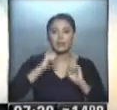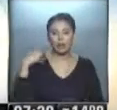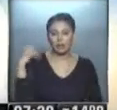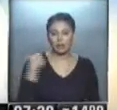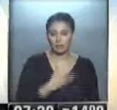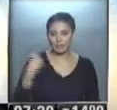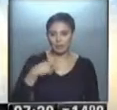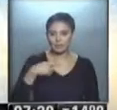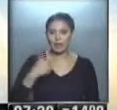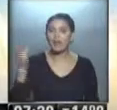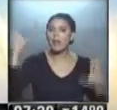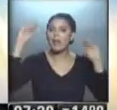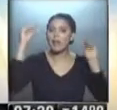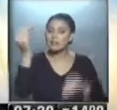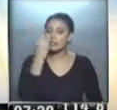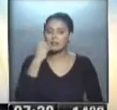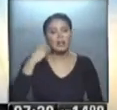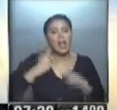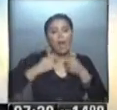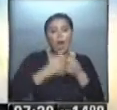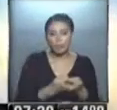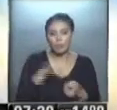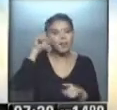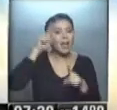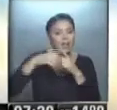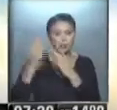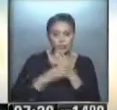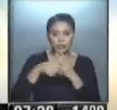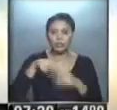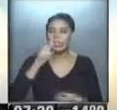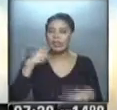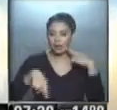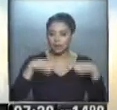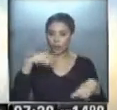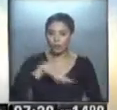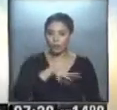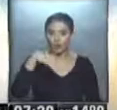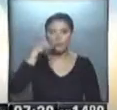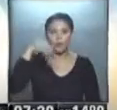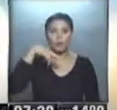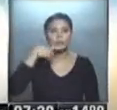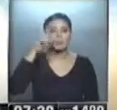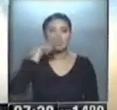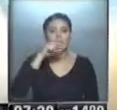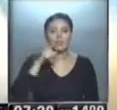realiza una cena en apoyo a la candidatura del ex canciller. Será en un restaurante en Montserrat.